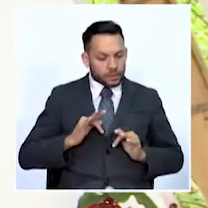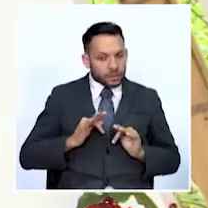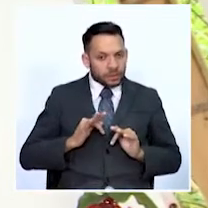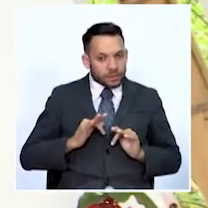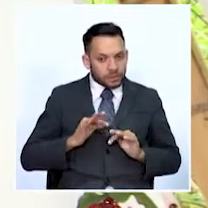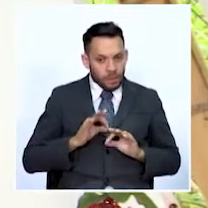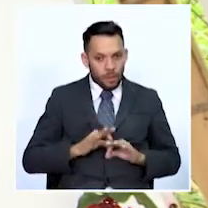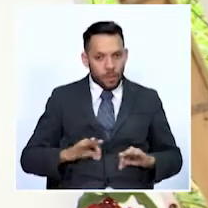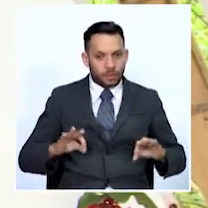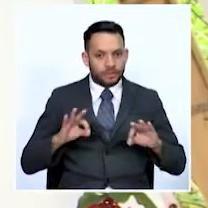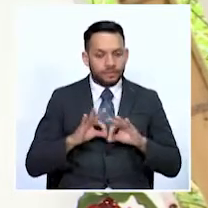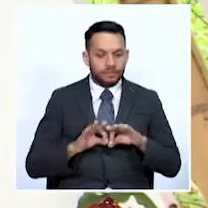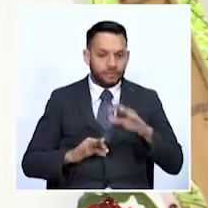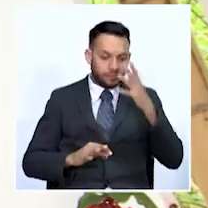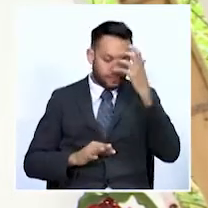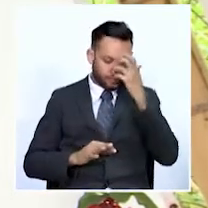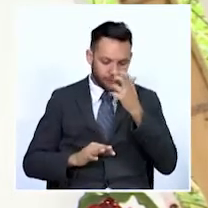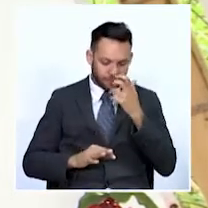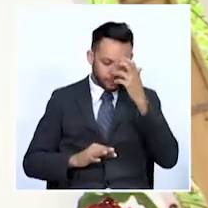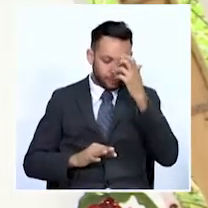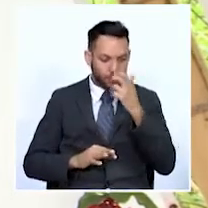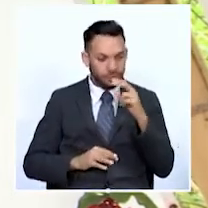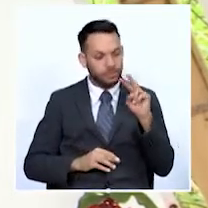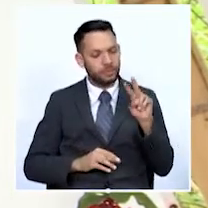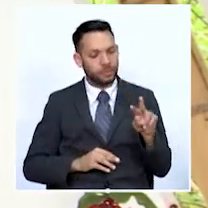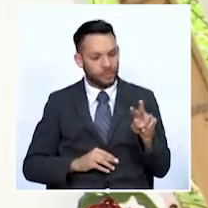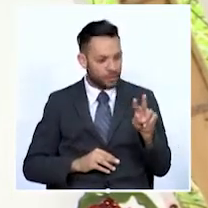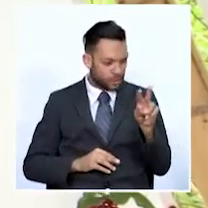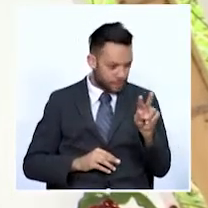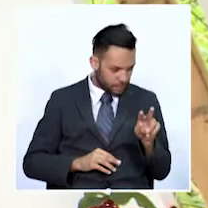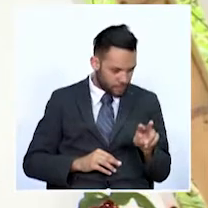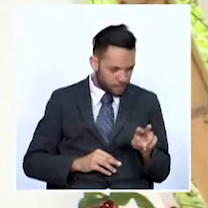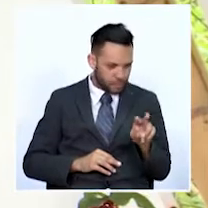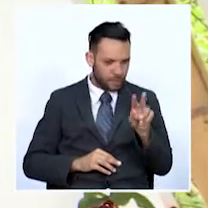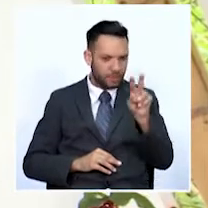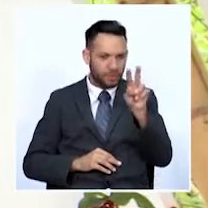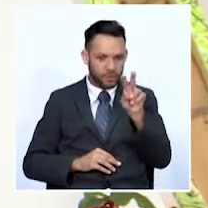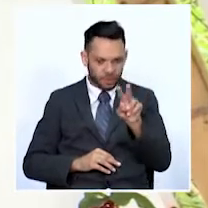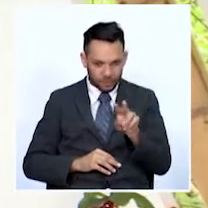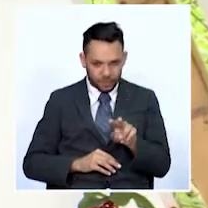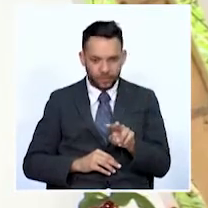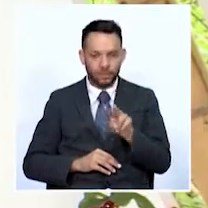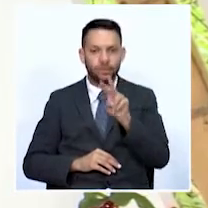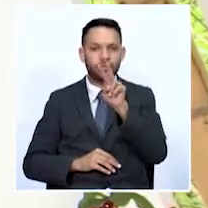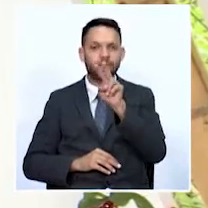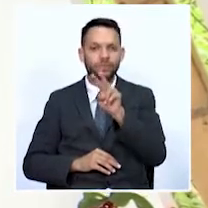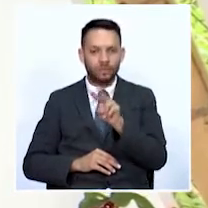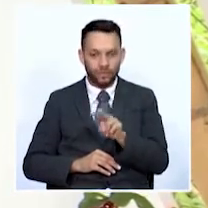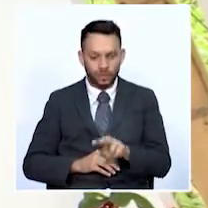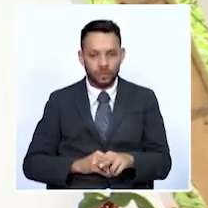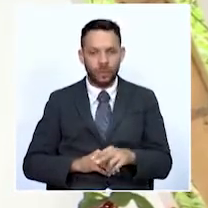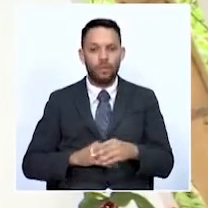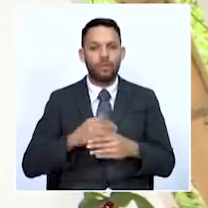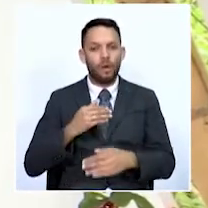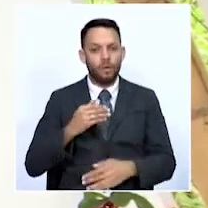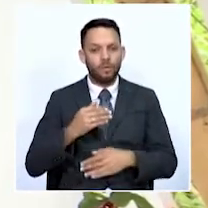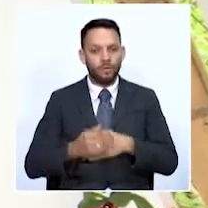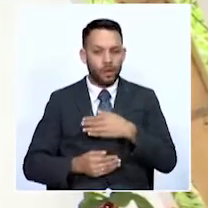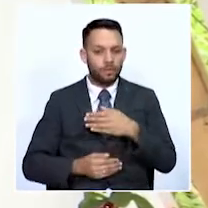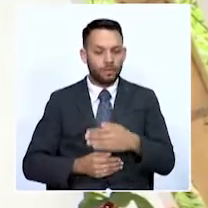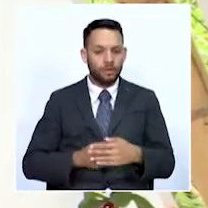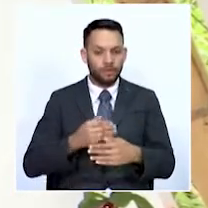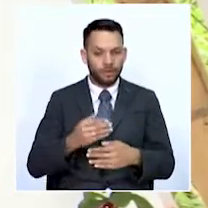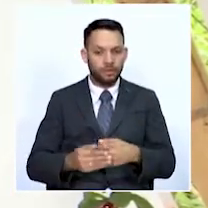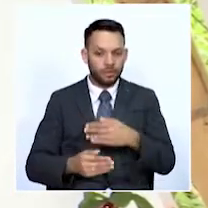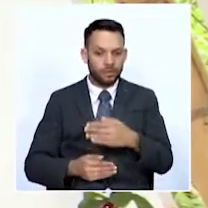eso es la importancia de hacer una buena valoración, de tener todo en cuenta para poder comenzar a hacer un buen tratamiento. El éxito, como